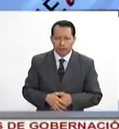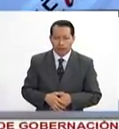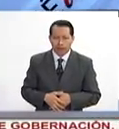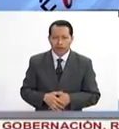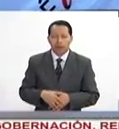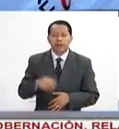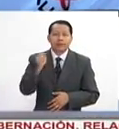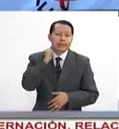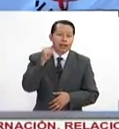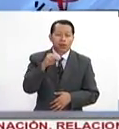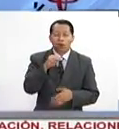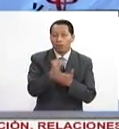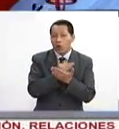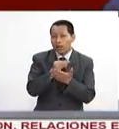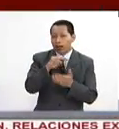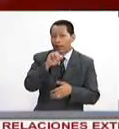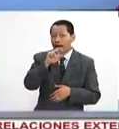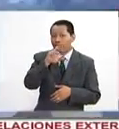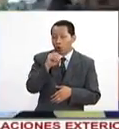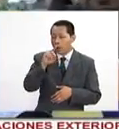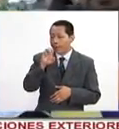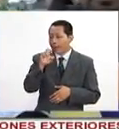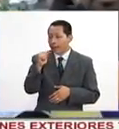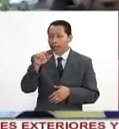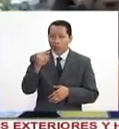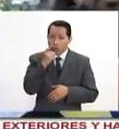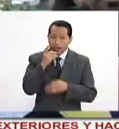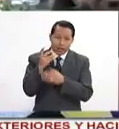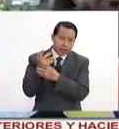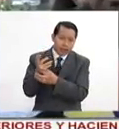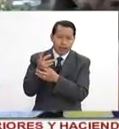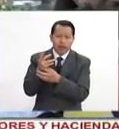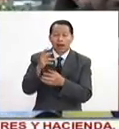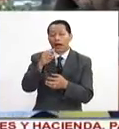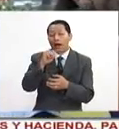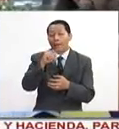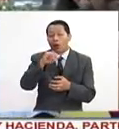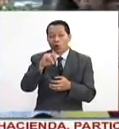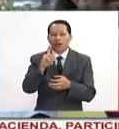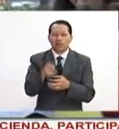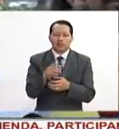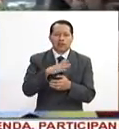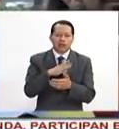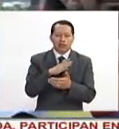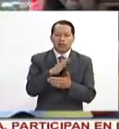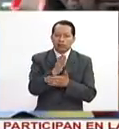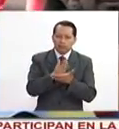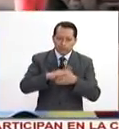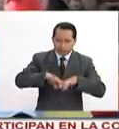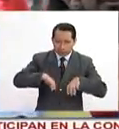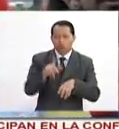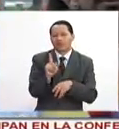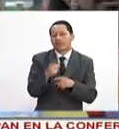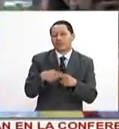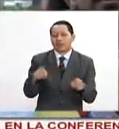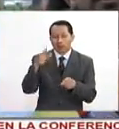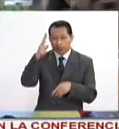Mientras tanto, el senador de Morena, Mario Delgado, afirmó que Andrés Manuel López Obrador no es el factor de división entre las izquierdas, sino la actual dirigencia nacional